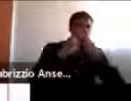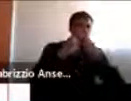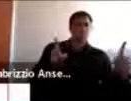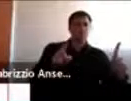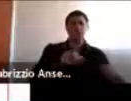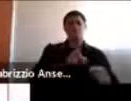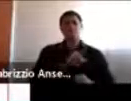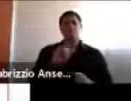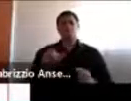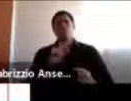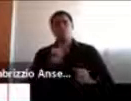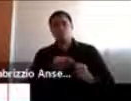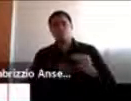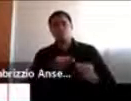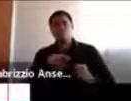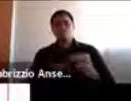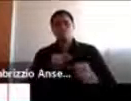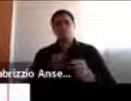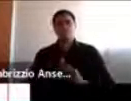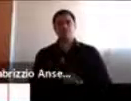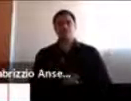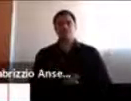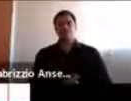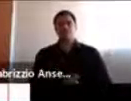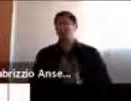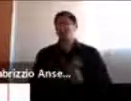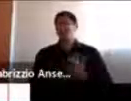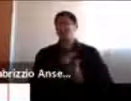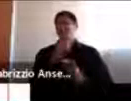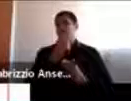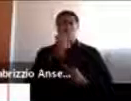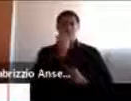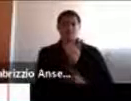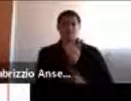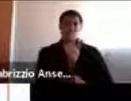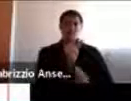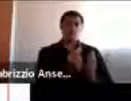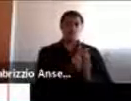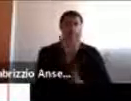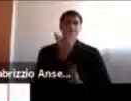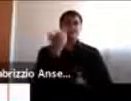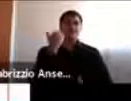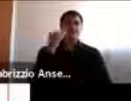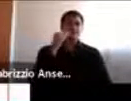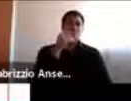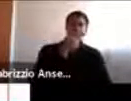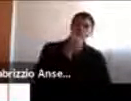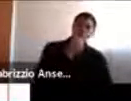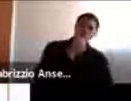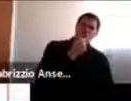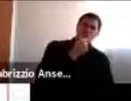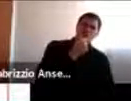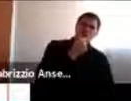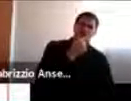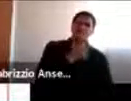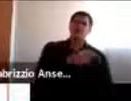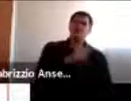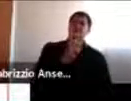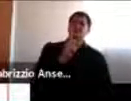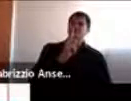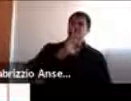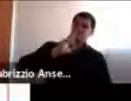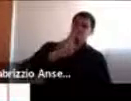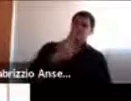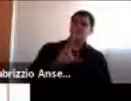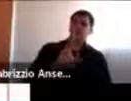gradualmente en el grafo game si aparece una letra nueva y el niño queda en la duda y no se atreve a responder a lo mejor ahí el adulto le puede decir mira